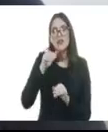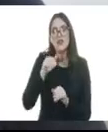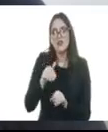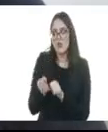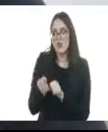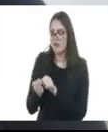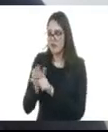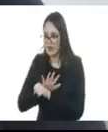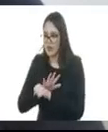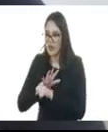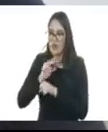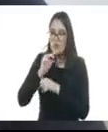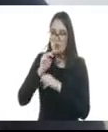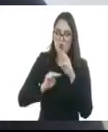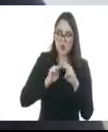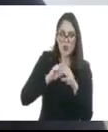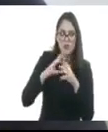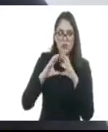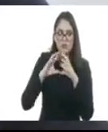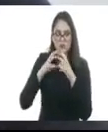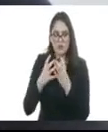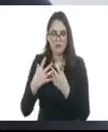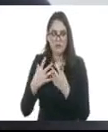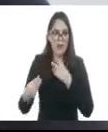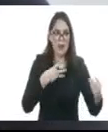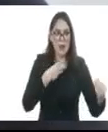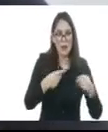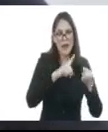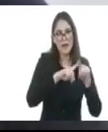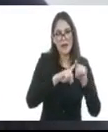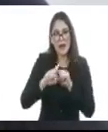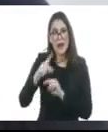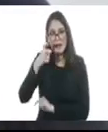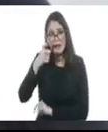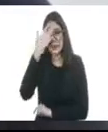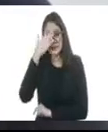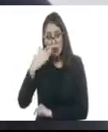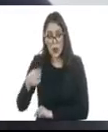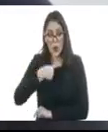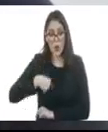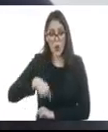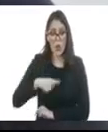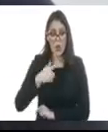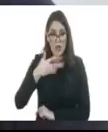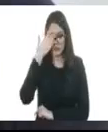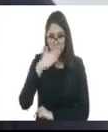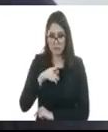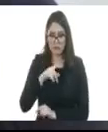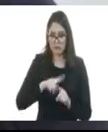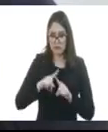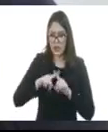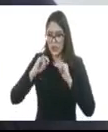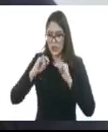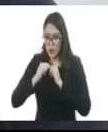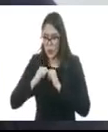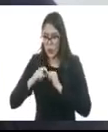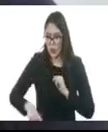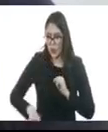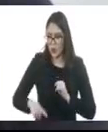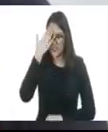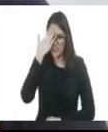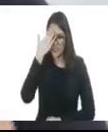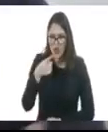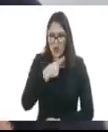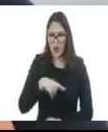instituciones y desde la sociedad que existe un sector con mayor vulnerabilidad al cual se